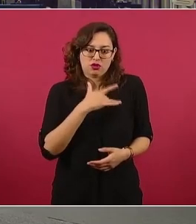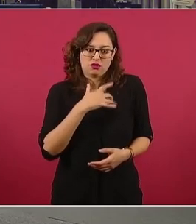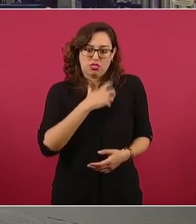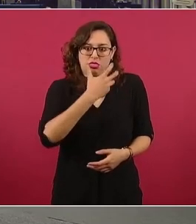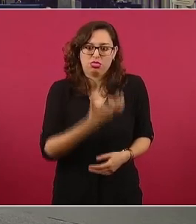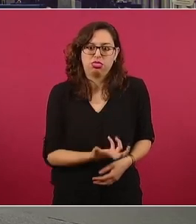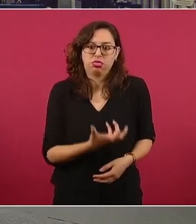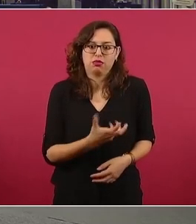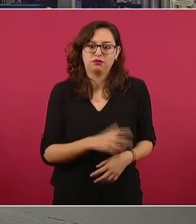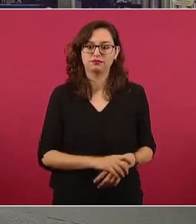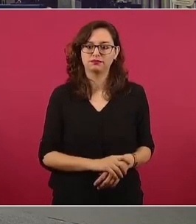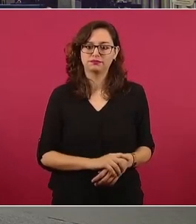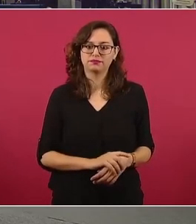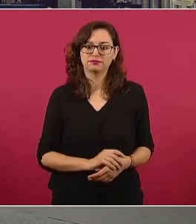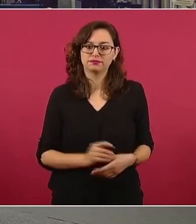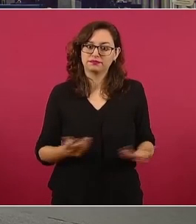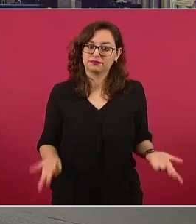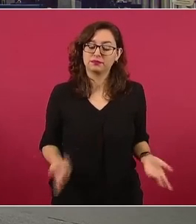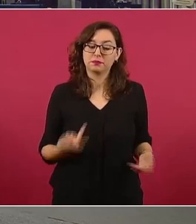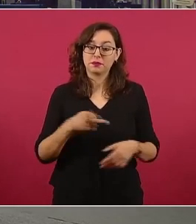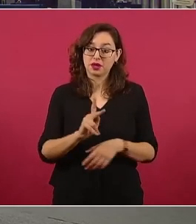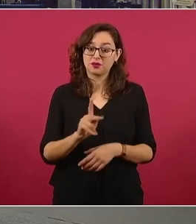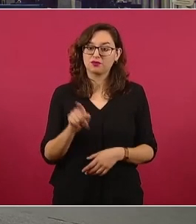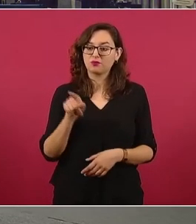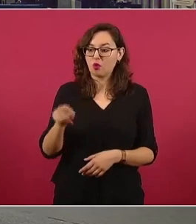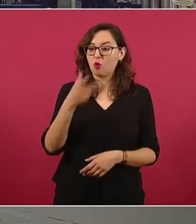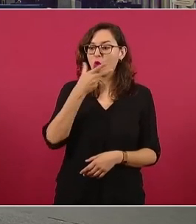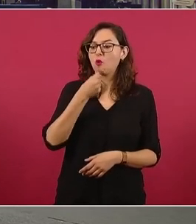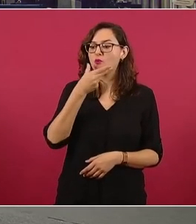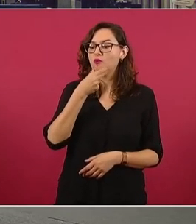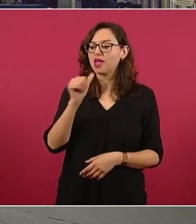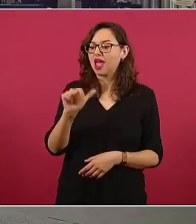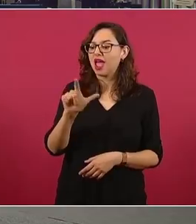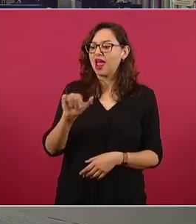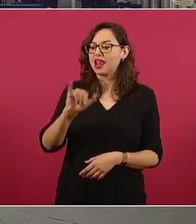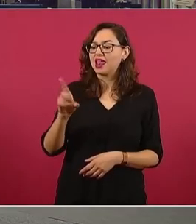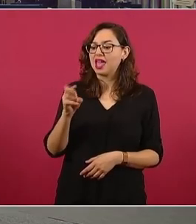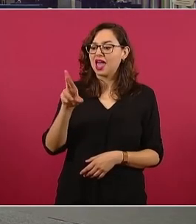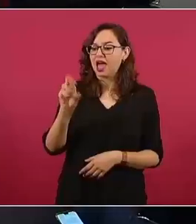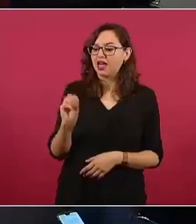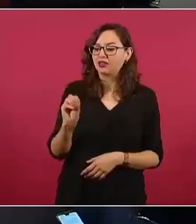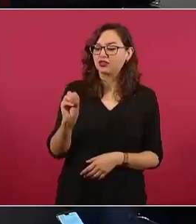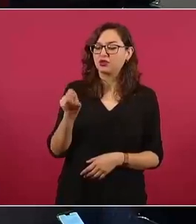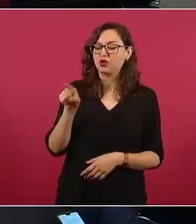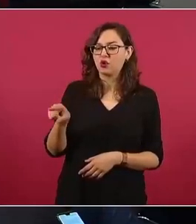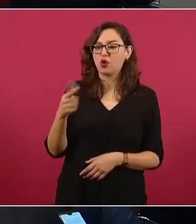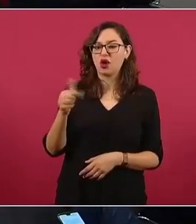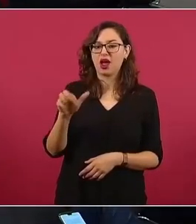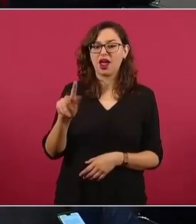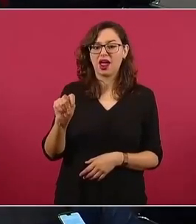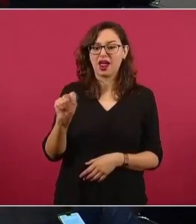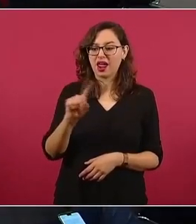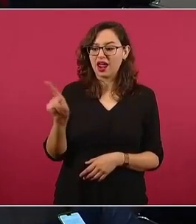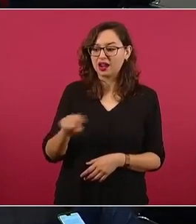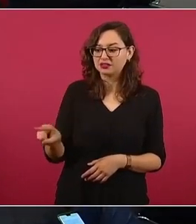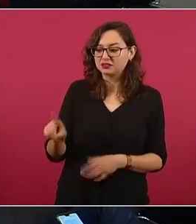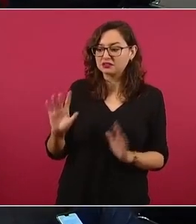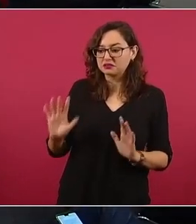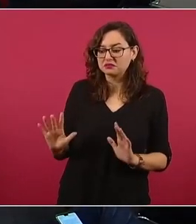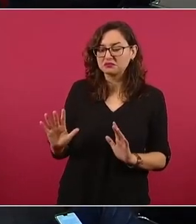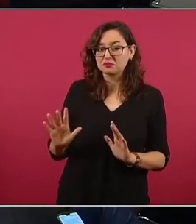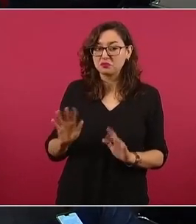déjeme leerle sobre Alejandro Gertz Manero. Y explíquenos, presidente, si puede, sí, si quiere, sí. No, porque también sí es dueño de su silencio,